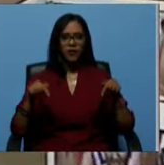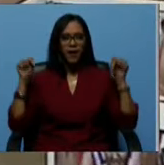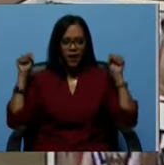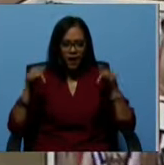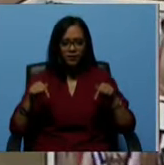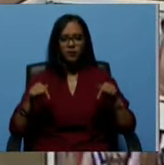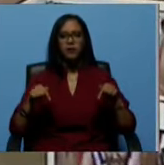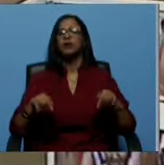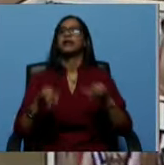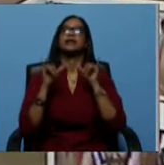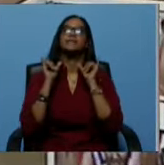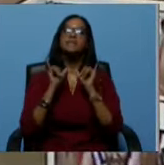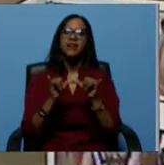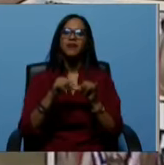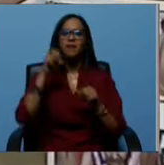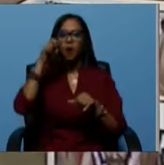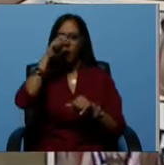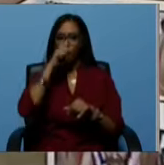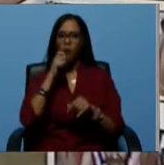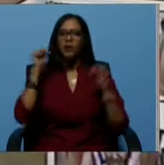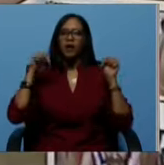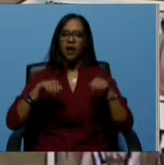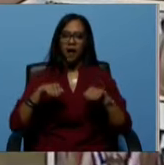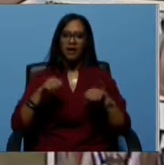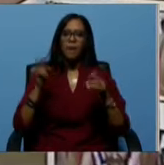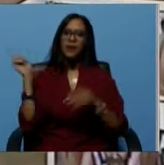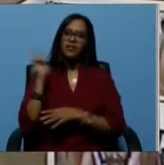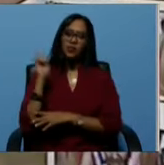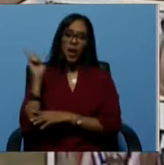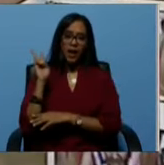Esto es el mismo odio de los fascistas de aquí de Venezuela.